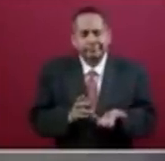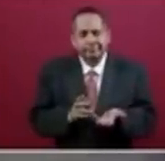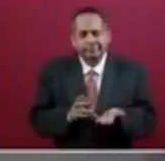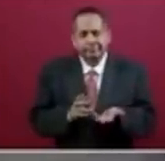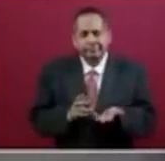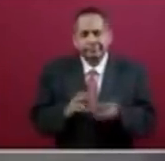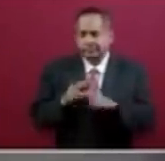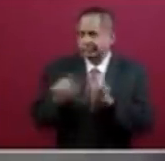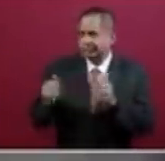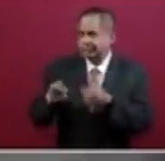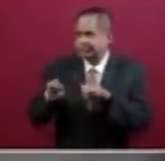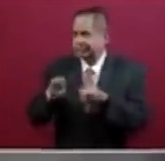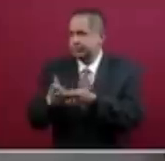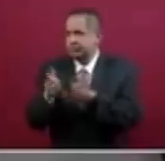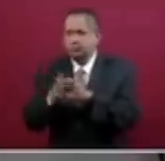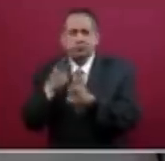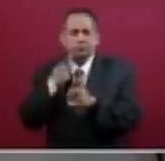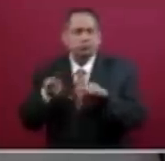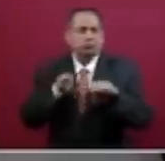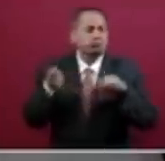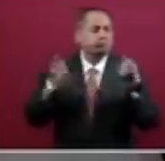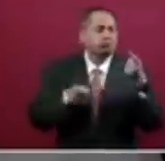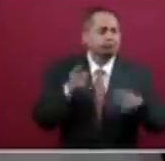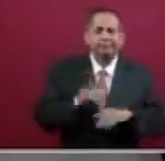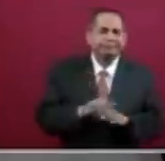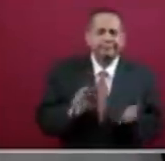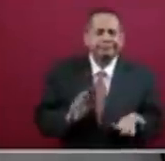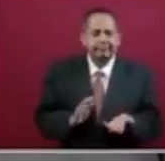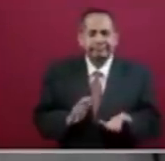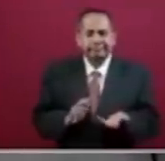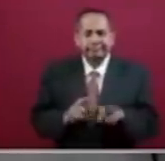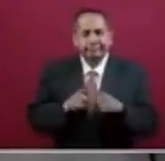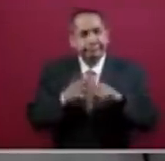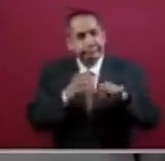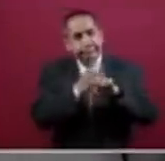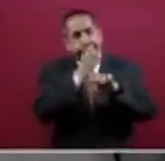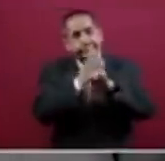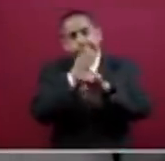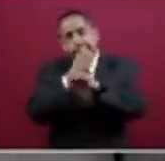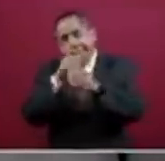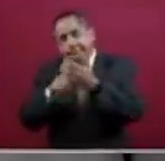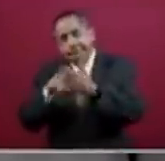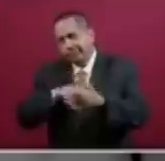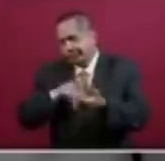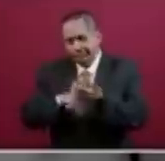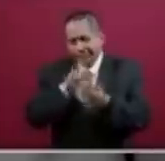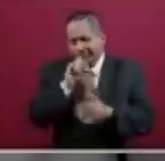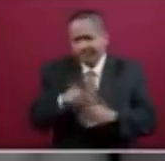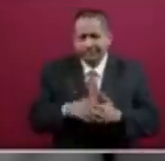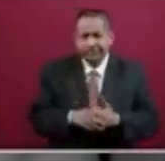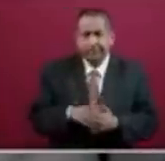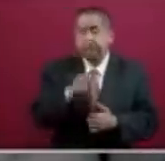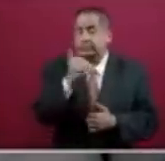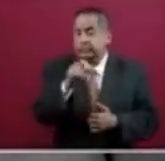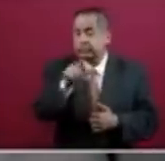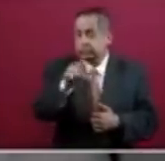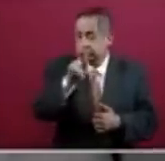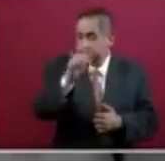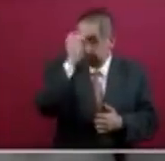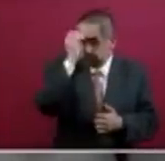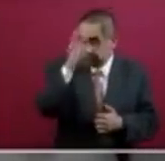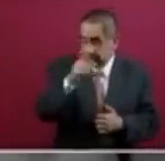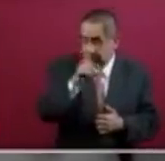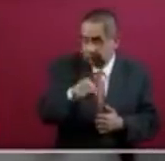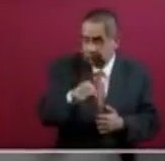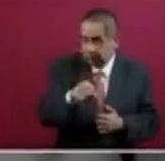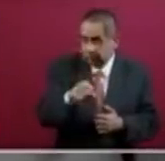ningún partido, es que en todos los estados, además, no olviden de